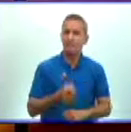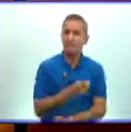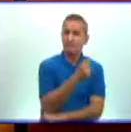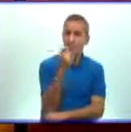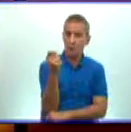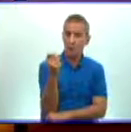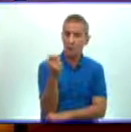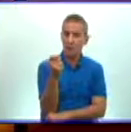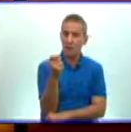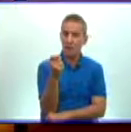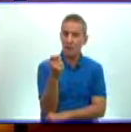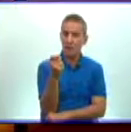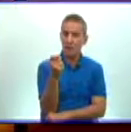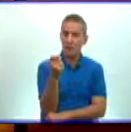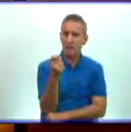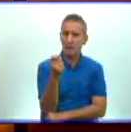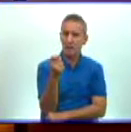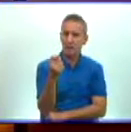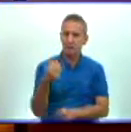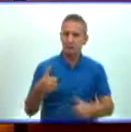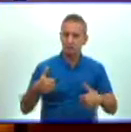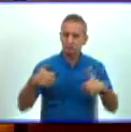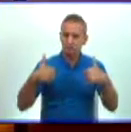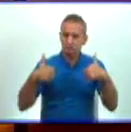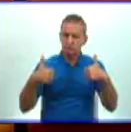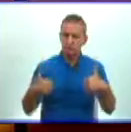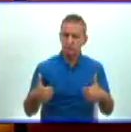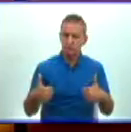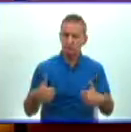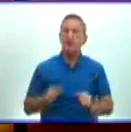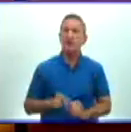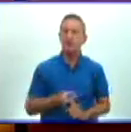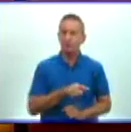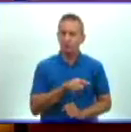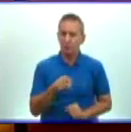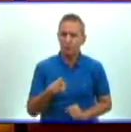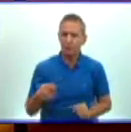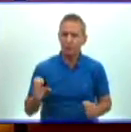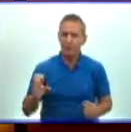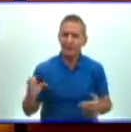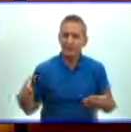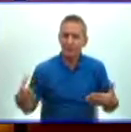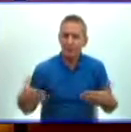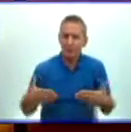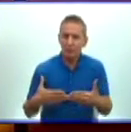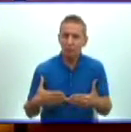Y entonces usted cierra lo que es ese buen maestro.